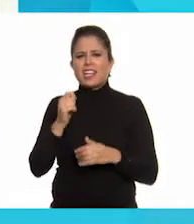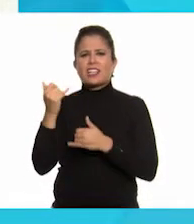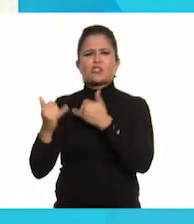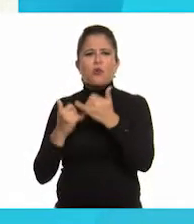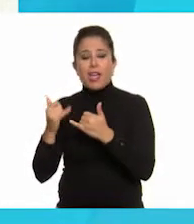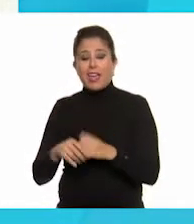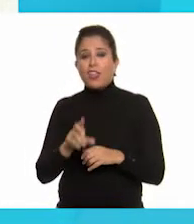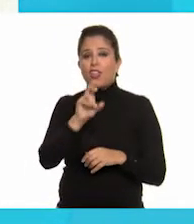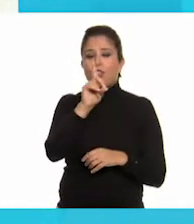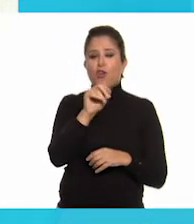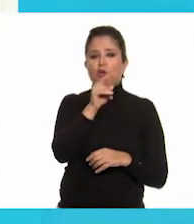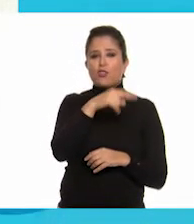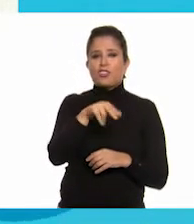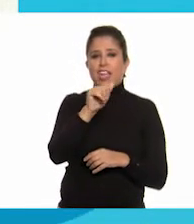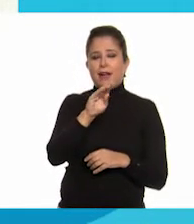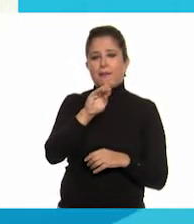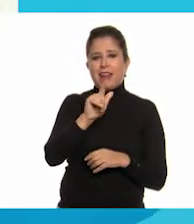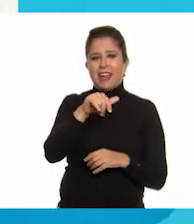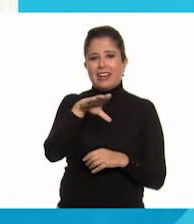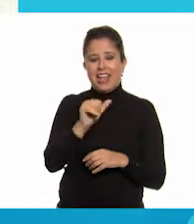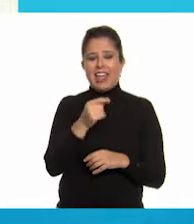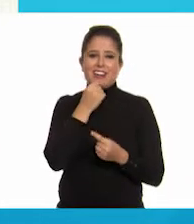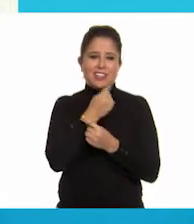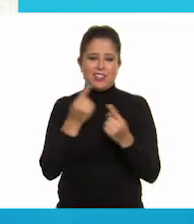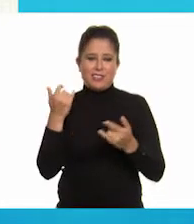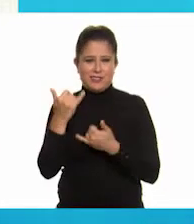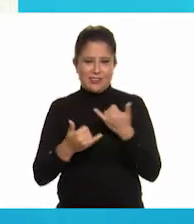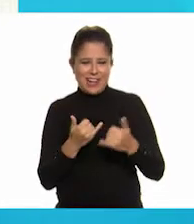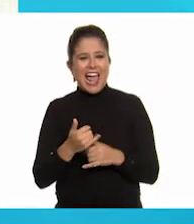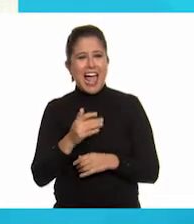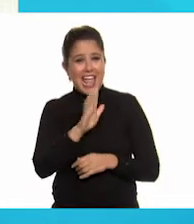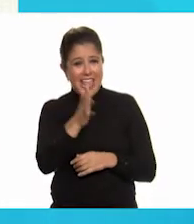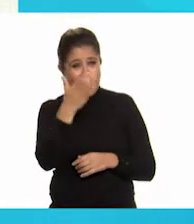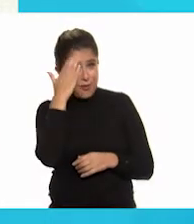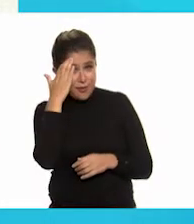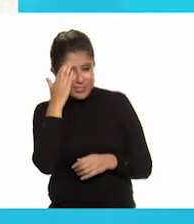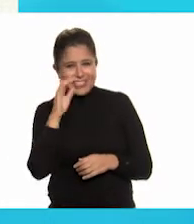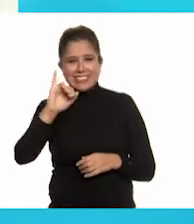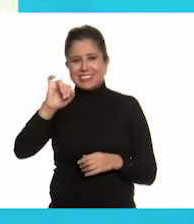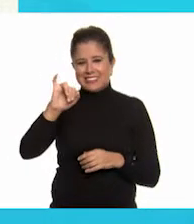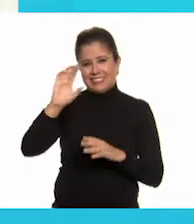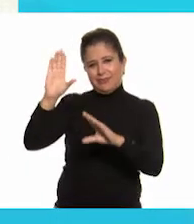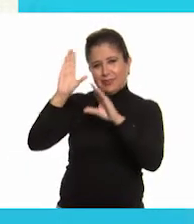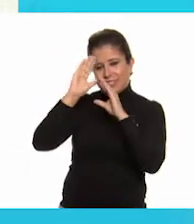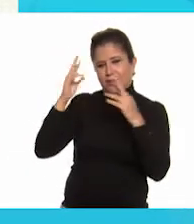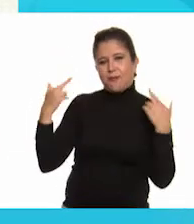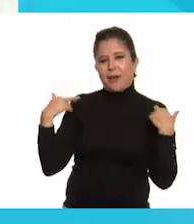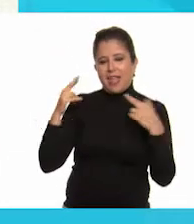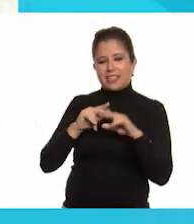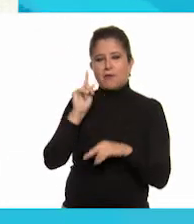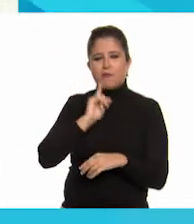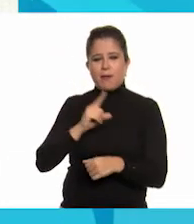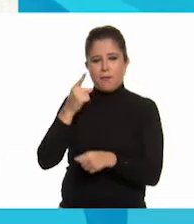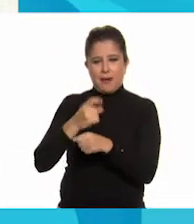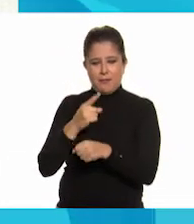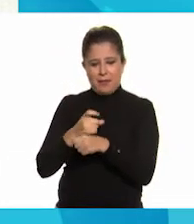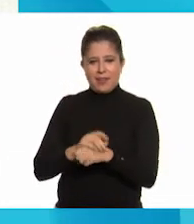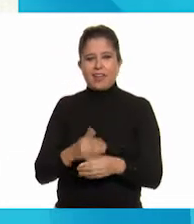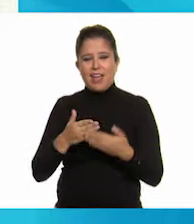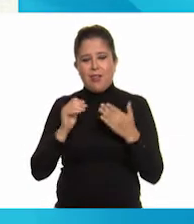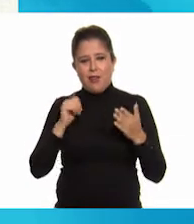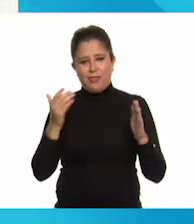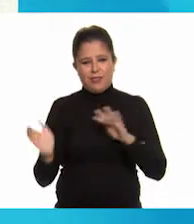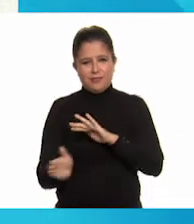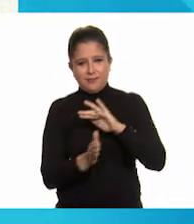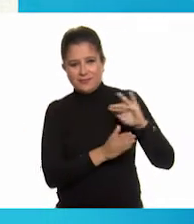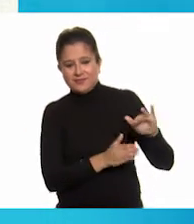Doña Blanca. Es una ronda infantil. ¿Ya lo conocías? Sí, me lo enseñó mi maestra de primer grado. Vamos con el siguiente.